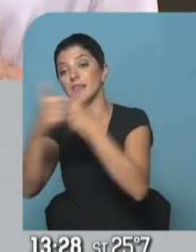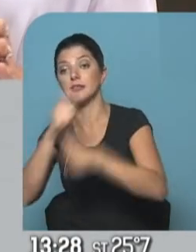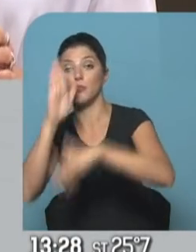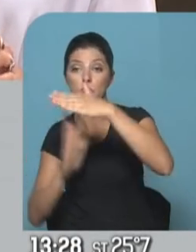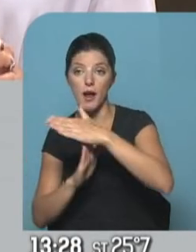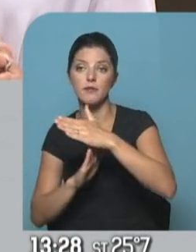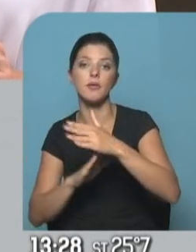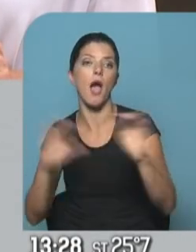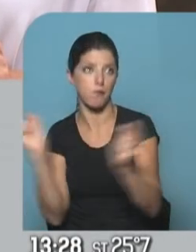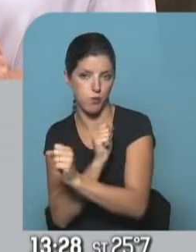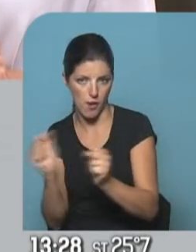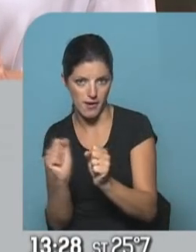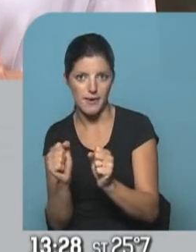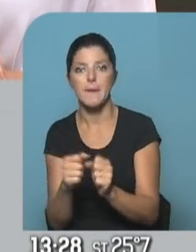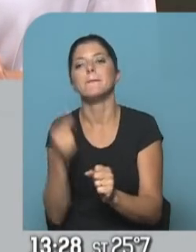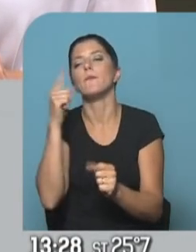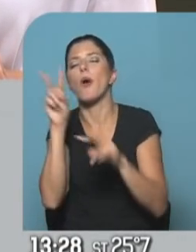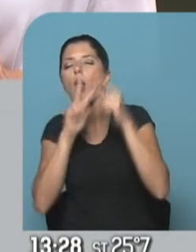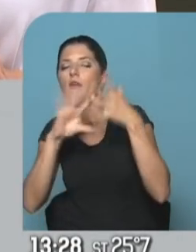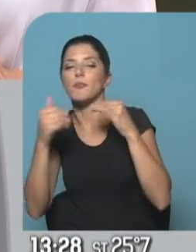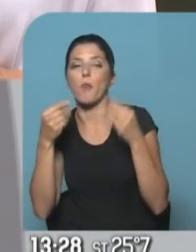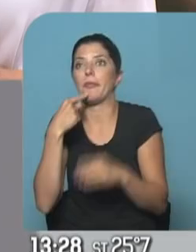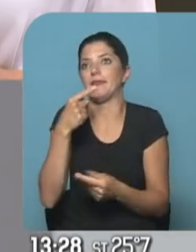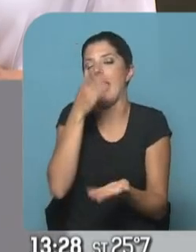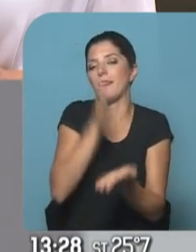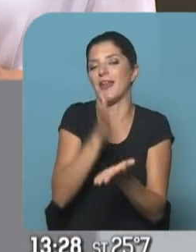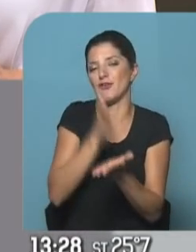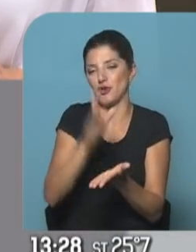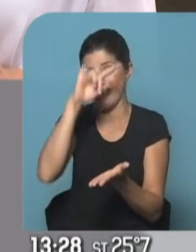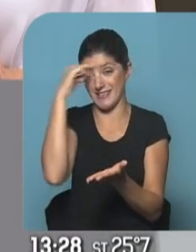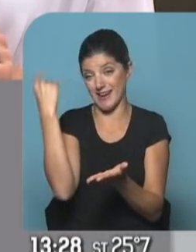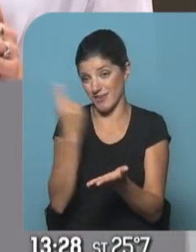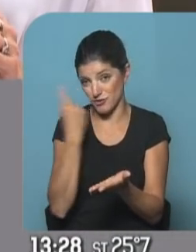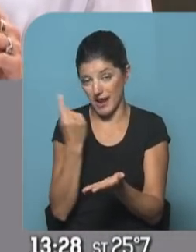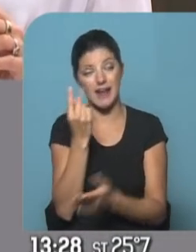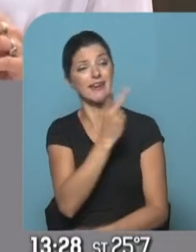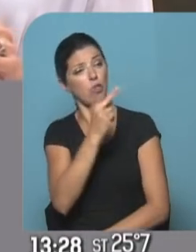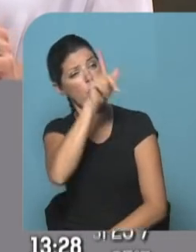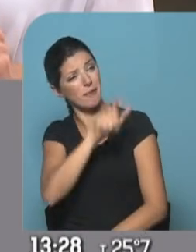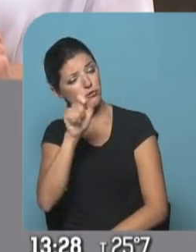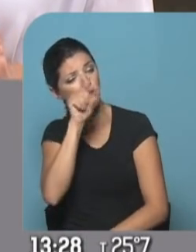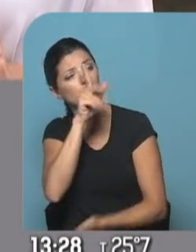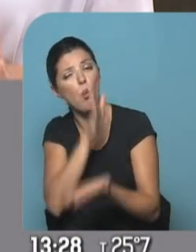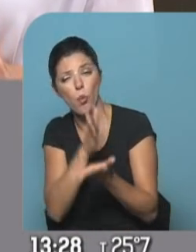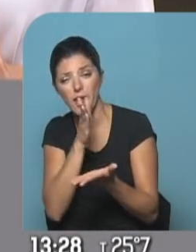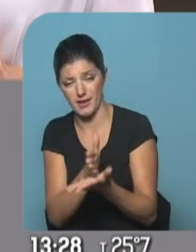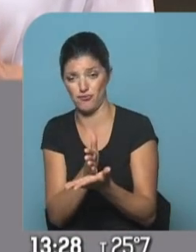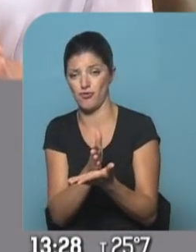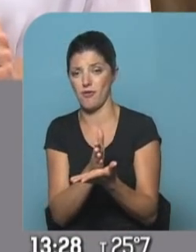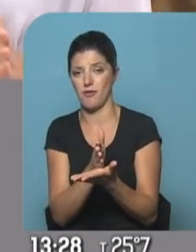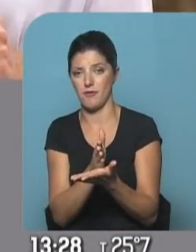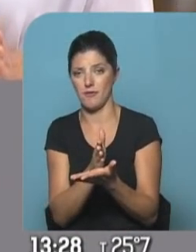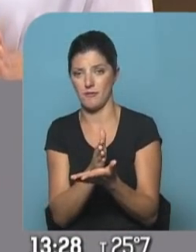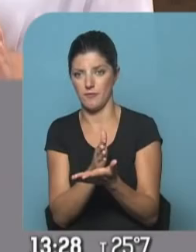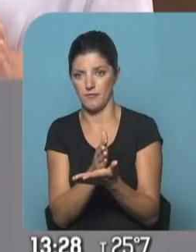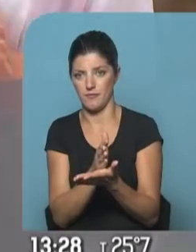vuelta con el tema del derecho internacional, el derecho de estas dos personas que eran el presidente y el vice, que se